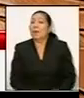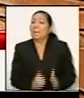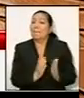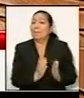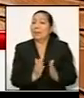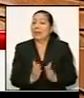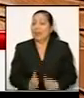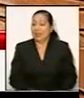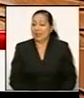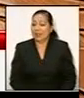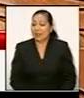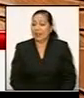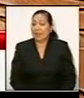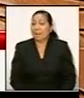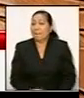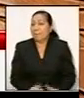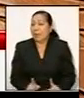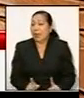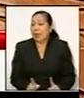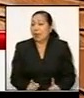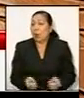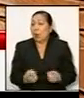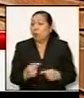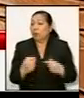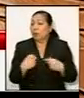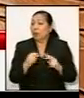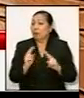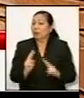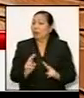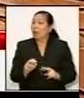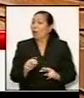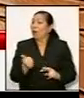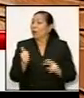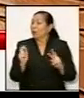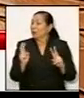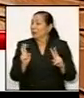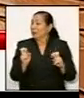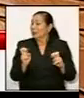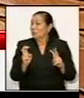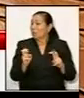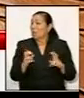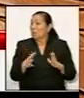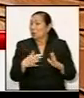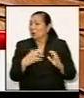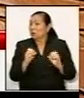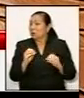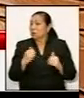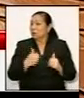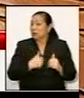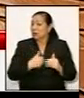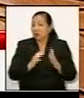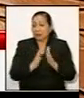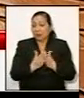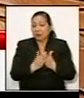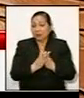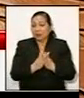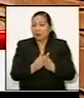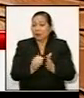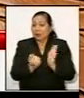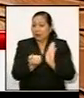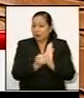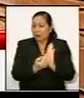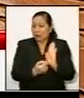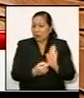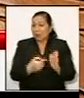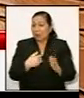conectividad del caso pero después cuando he visto otros temas que podrían haber pertenecido a textos que han sido publicados en el